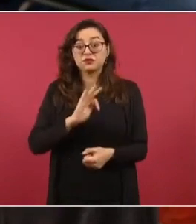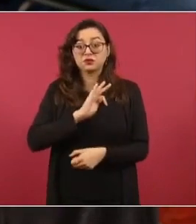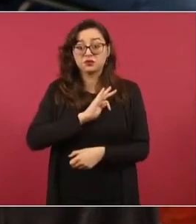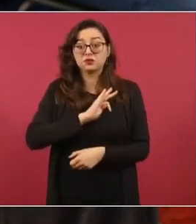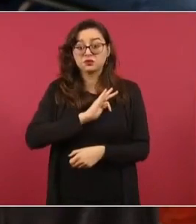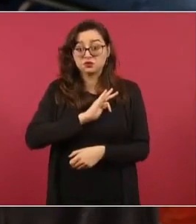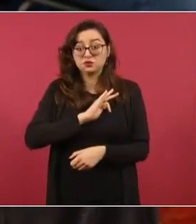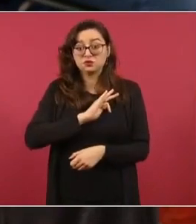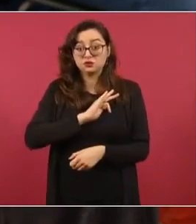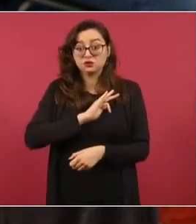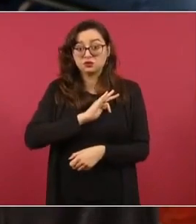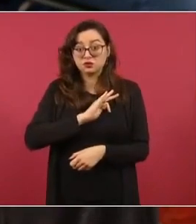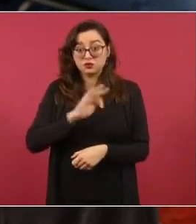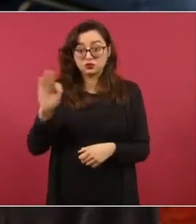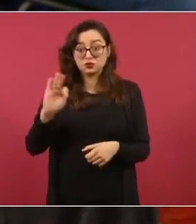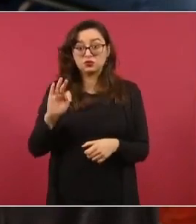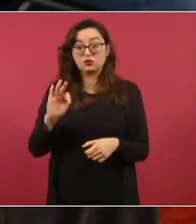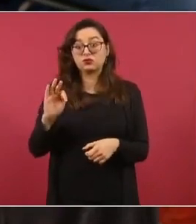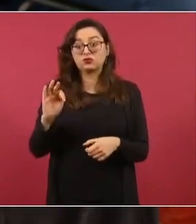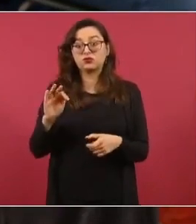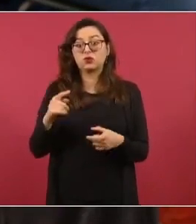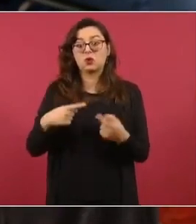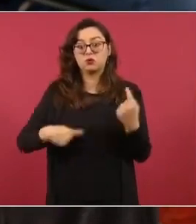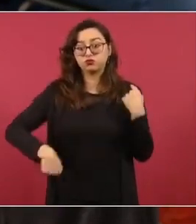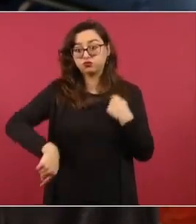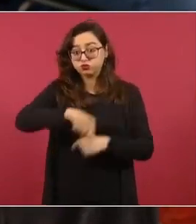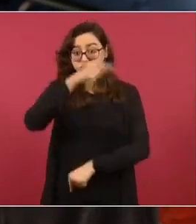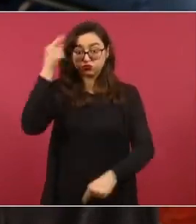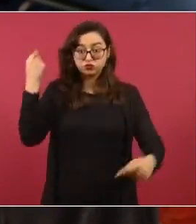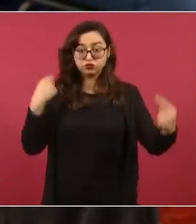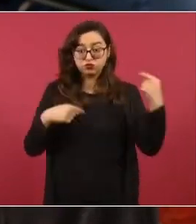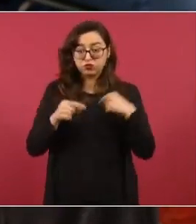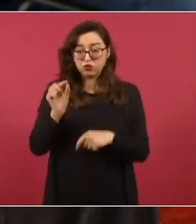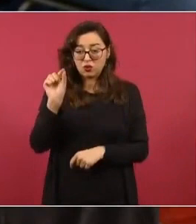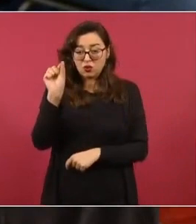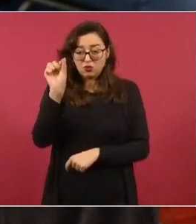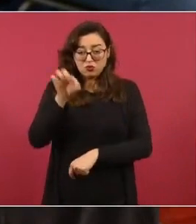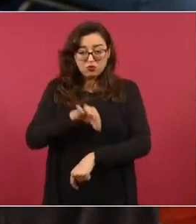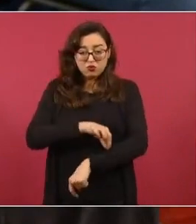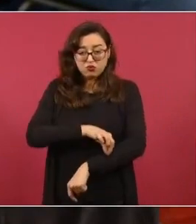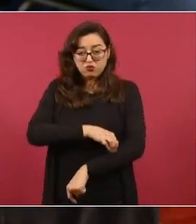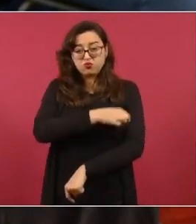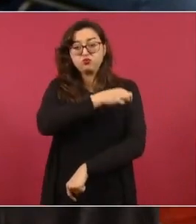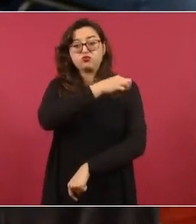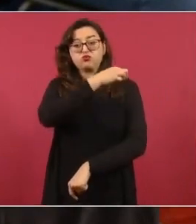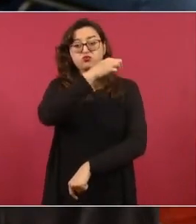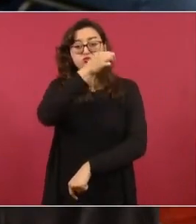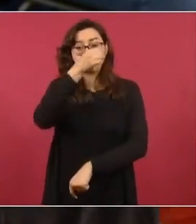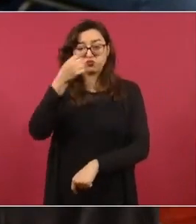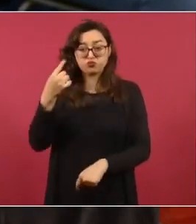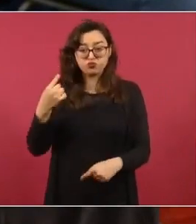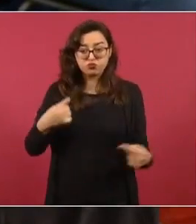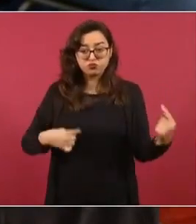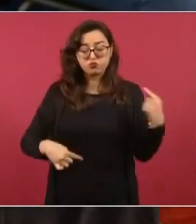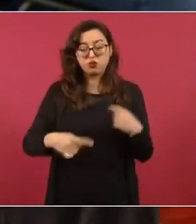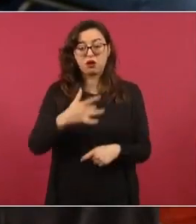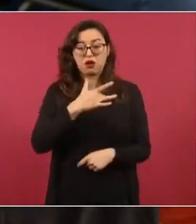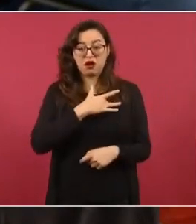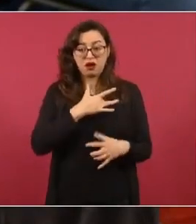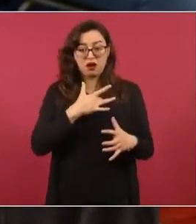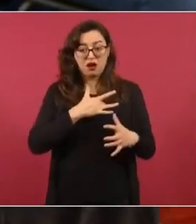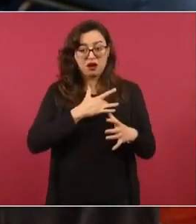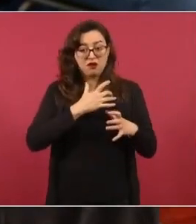y la urgencia que tiene el organismo de llevar sangre al músculo cardíaco, y entonces puede sobrevenir un